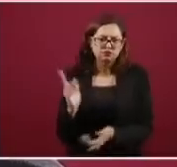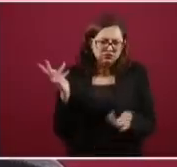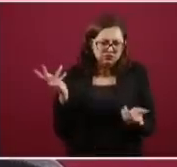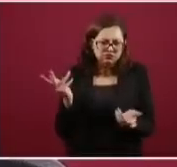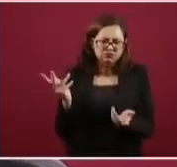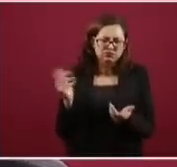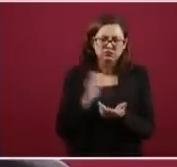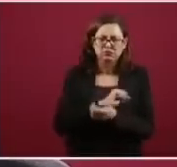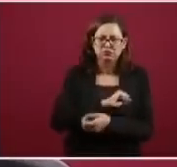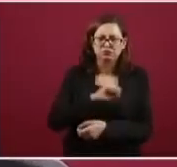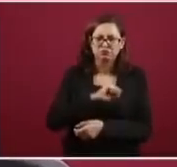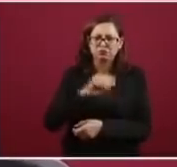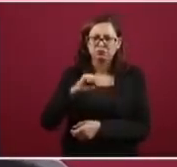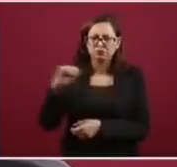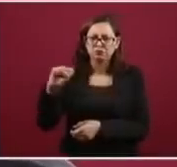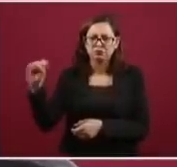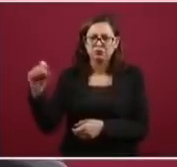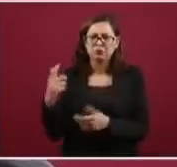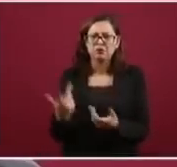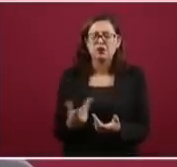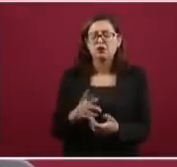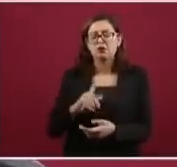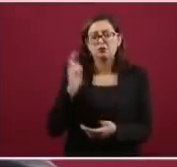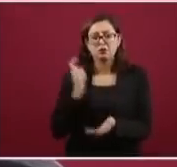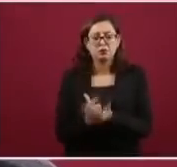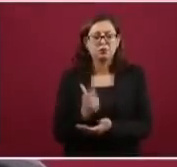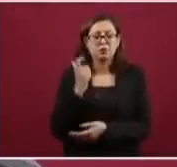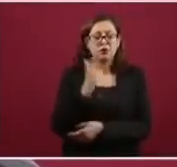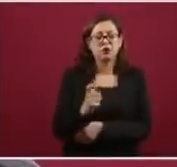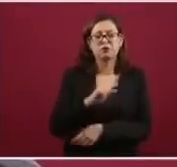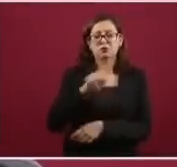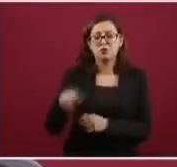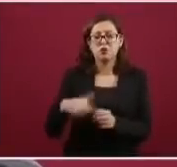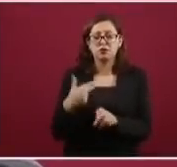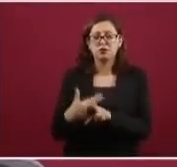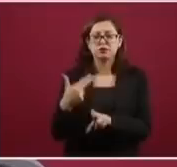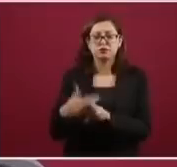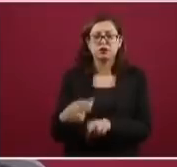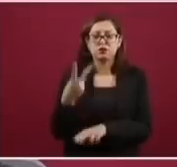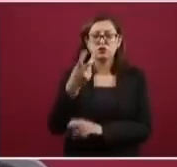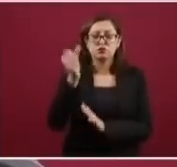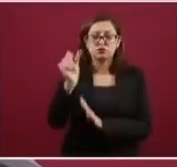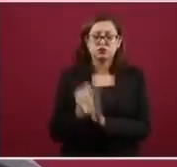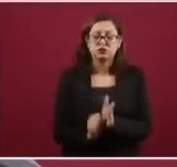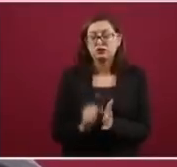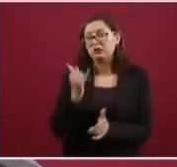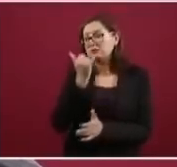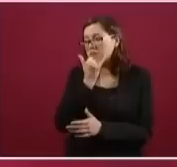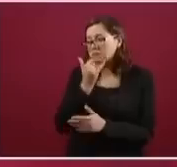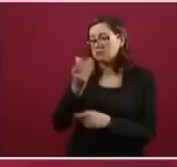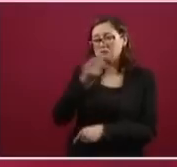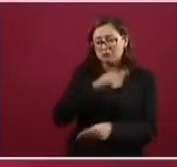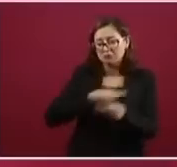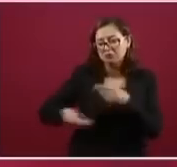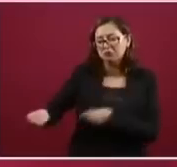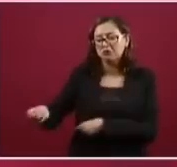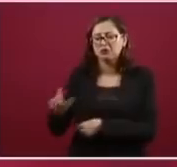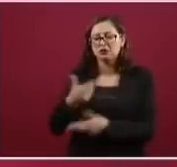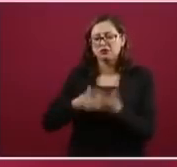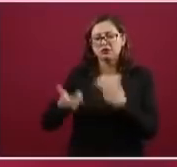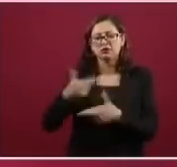y el ajuste lo hacían hasta el siguiente bimestre y en consecuencia pues se jinete a van tu